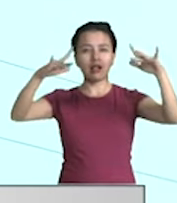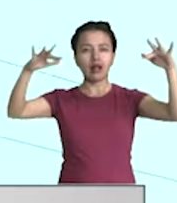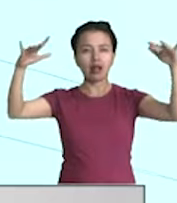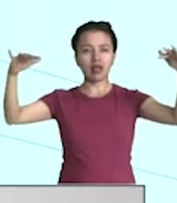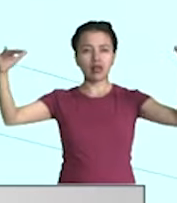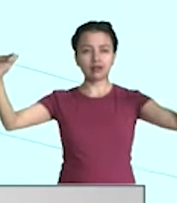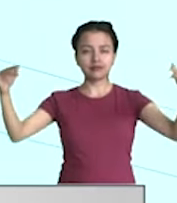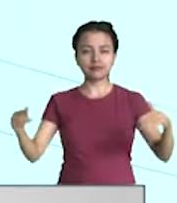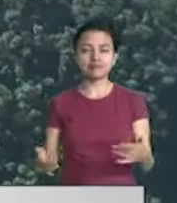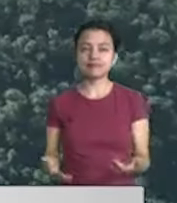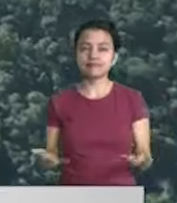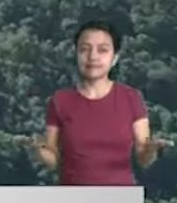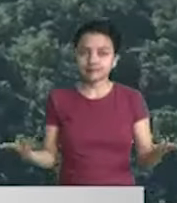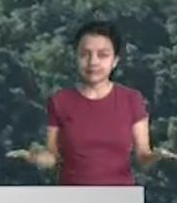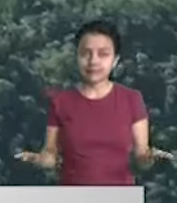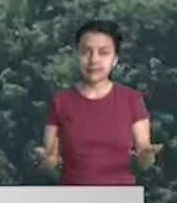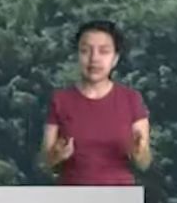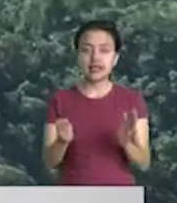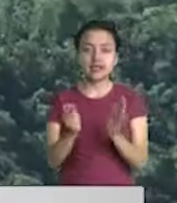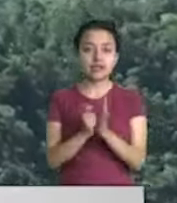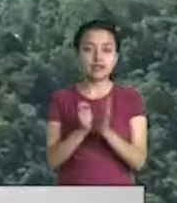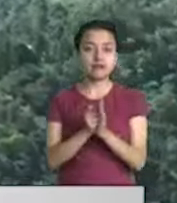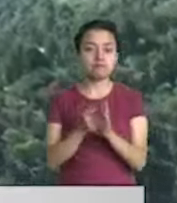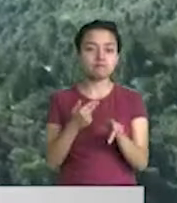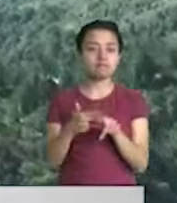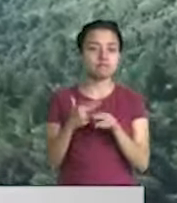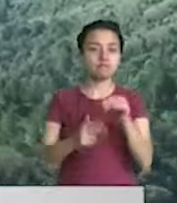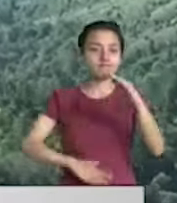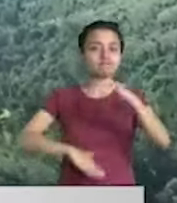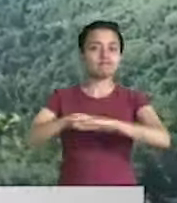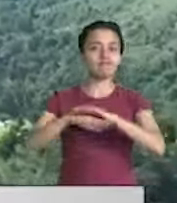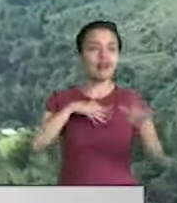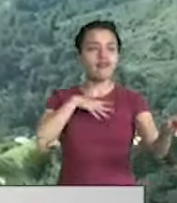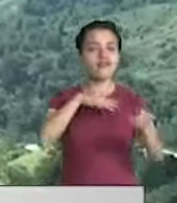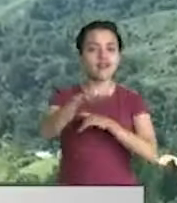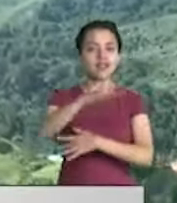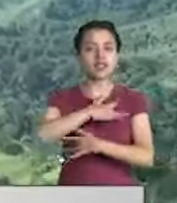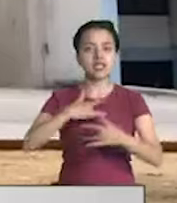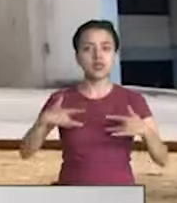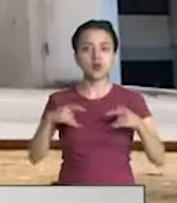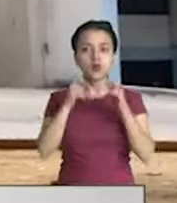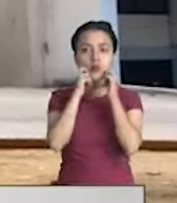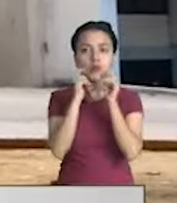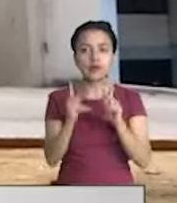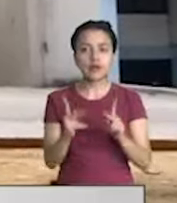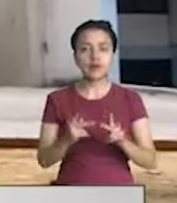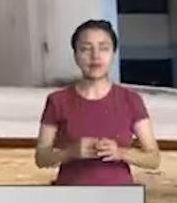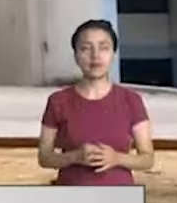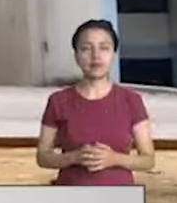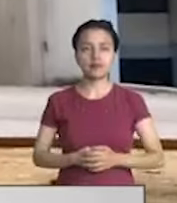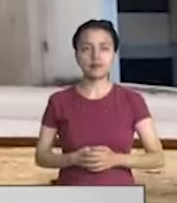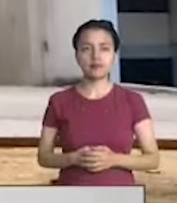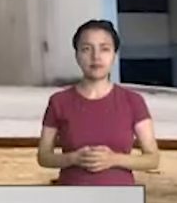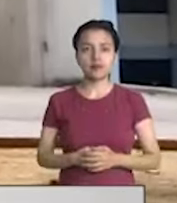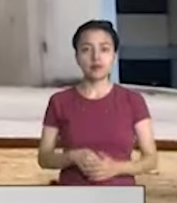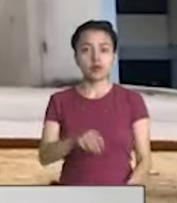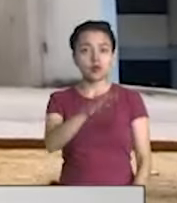registra el aire y que está a muy pocos puntos de ser dañino para la salud humana. Nos evidencian un indicador